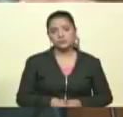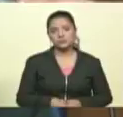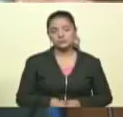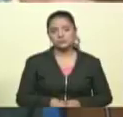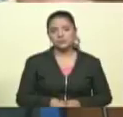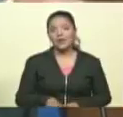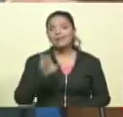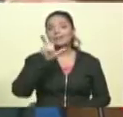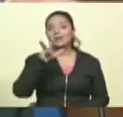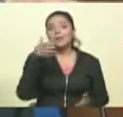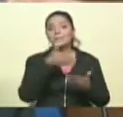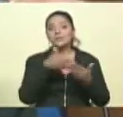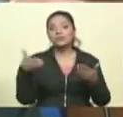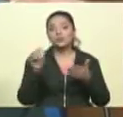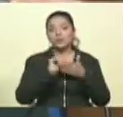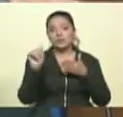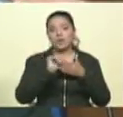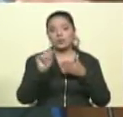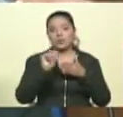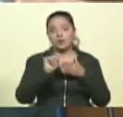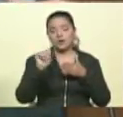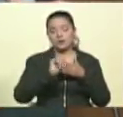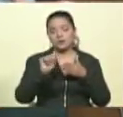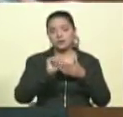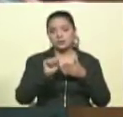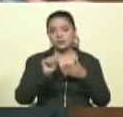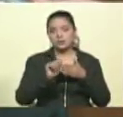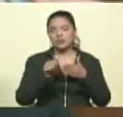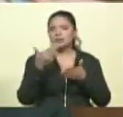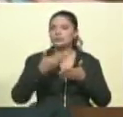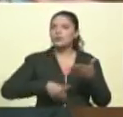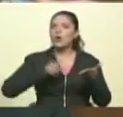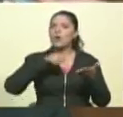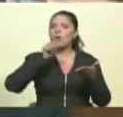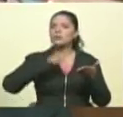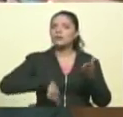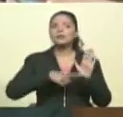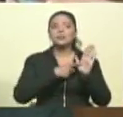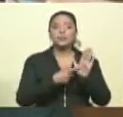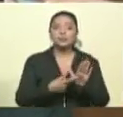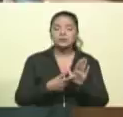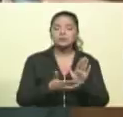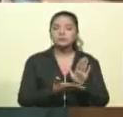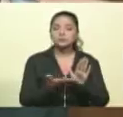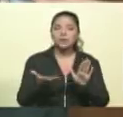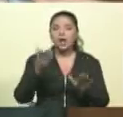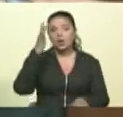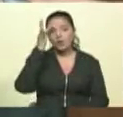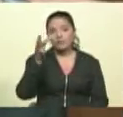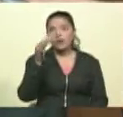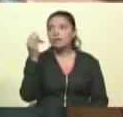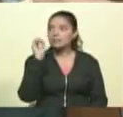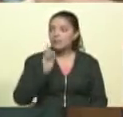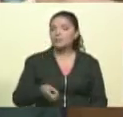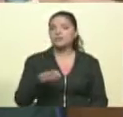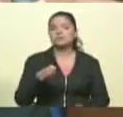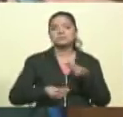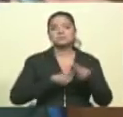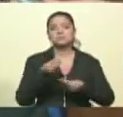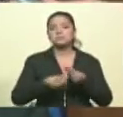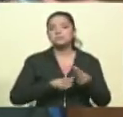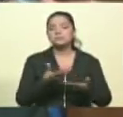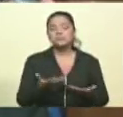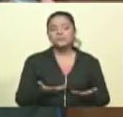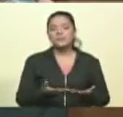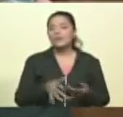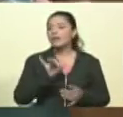de 3,5 millones de dólares, donde las cláusulas del contrato revelaban que los fiscales tenían que hacer lo que